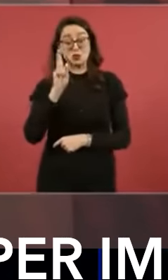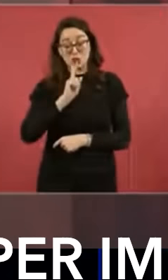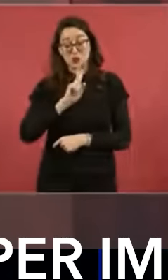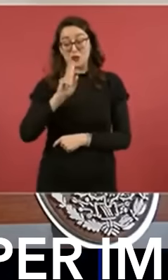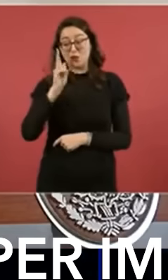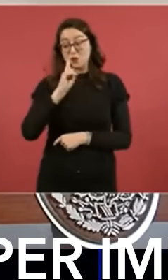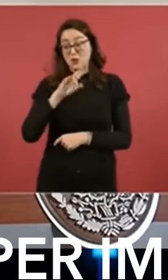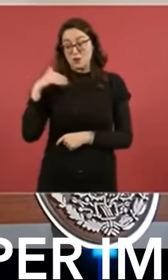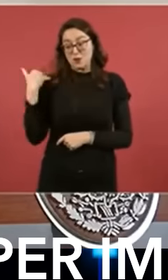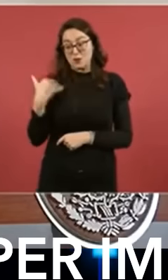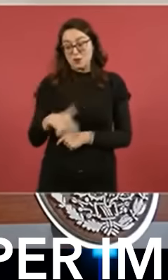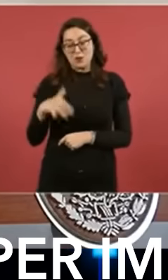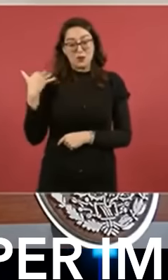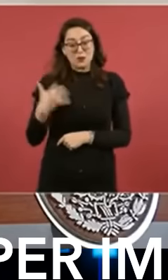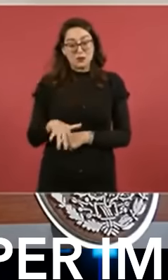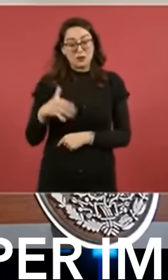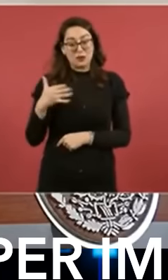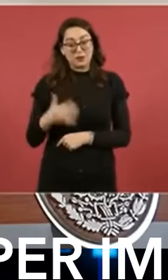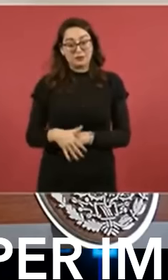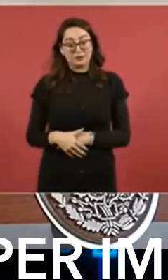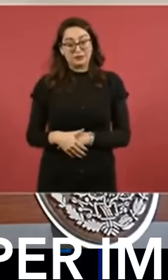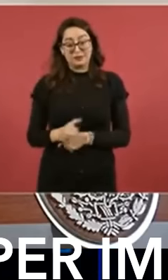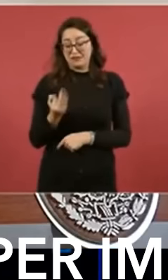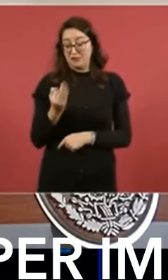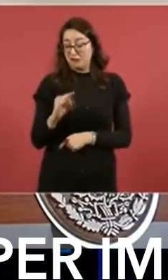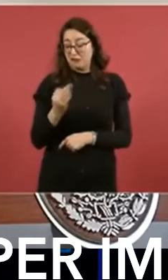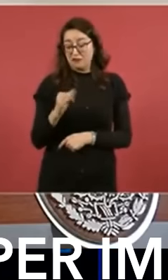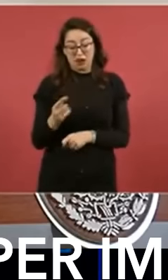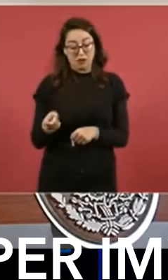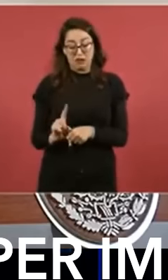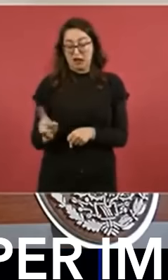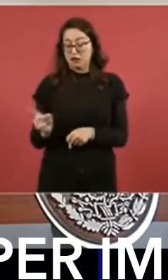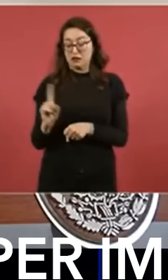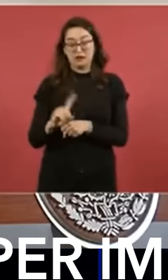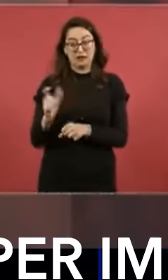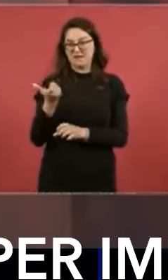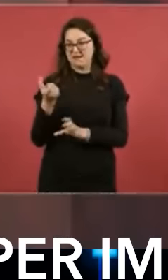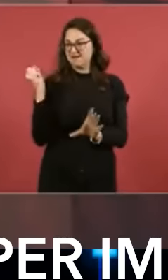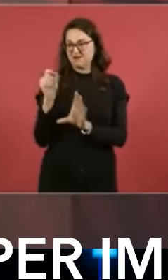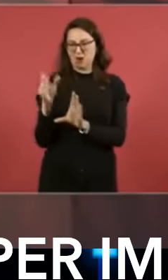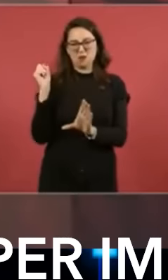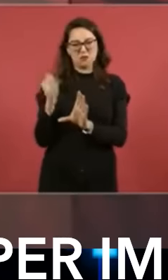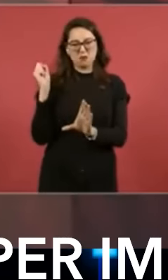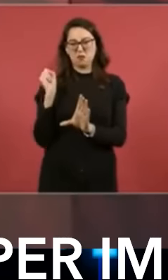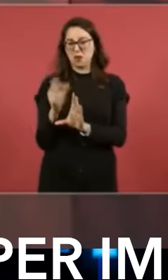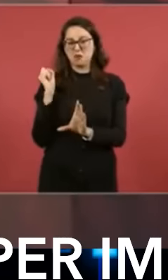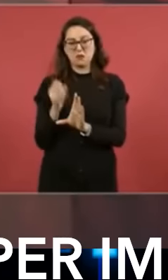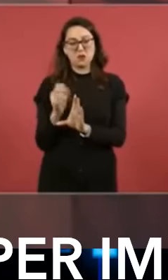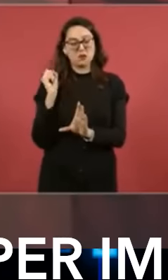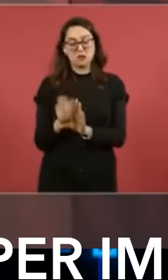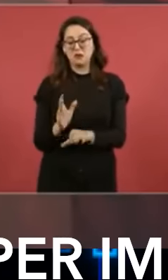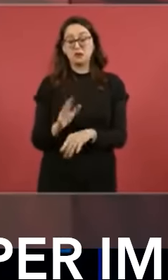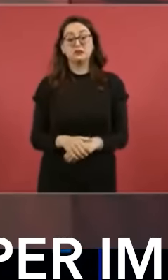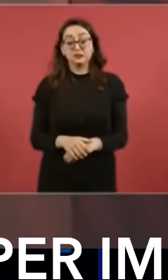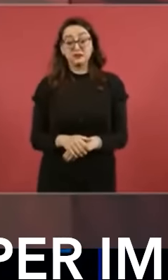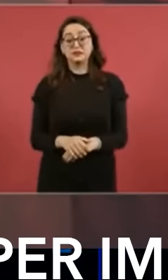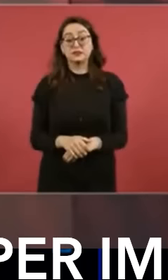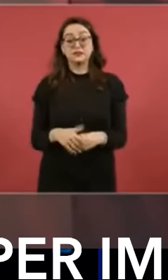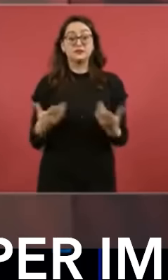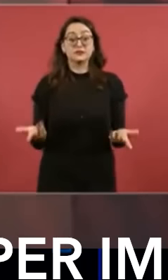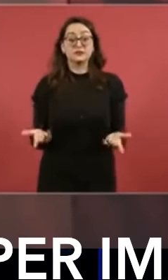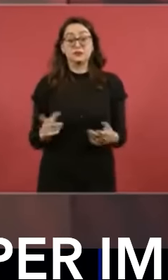importantísima porque todo febrero va a ser entrega de recursos, como viene la